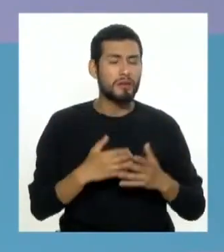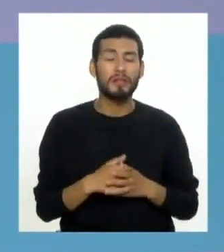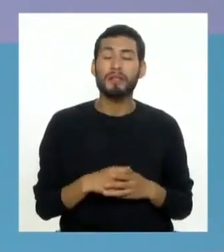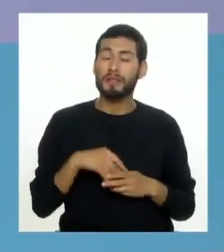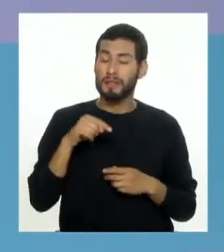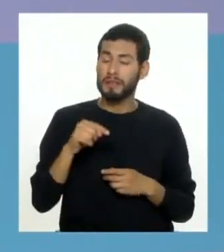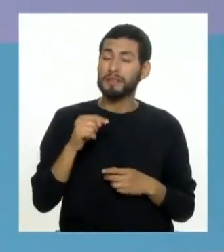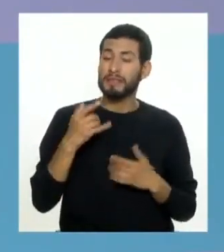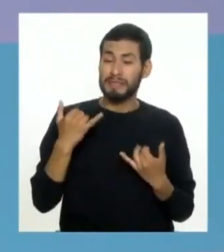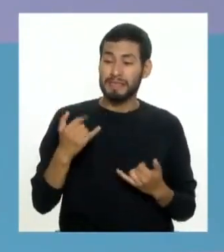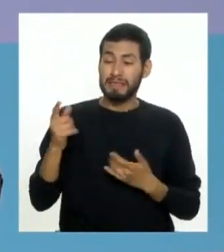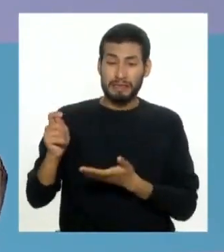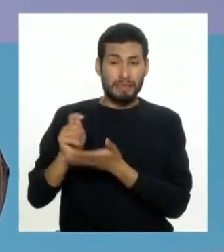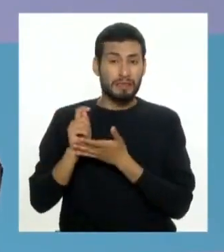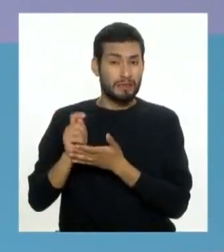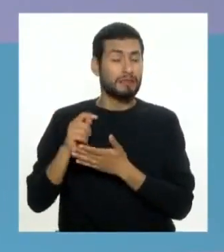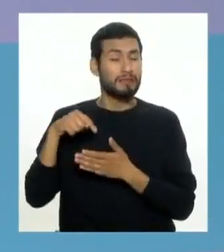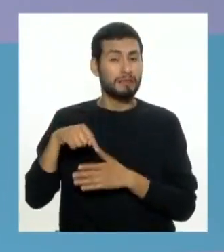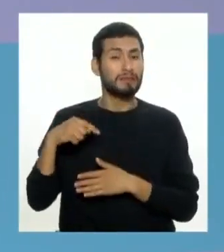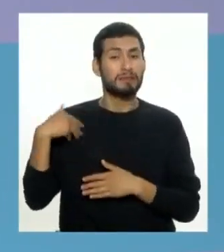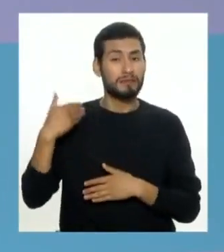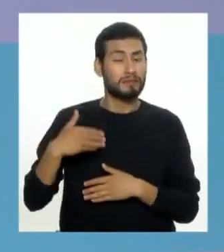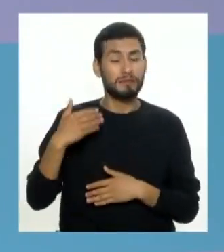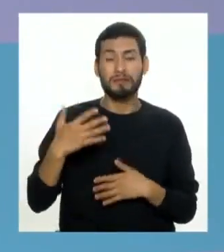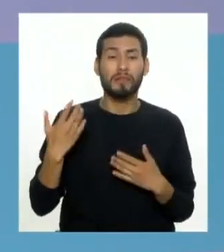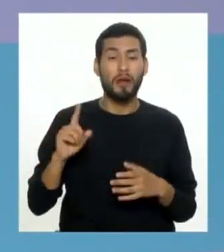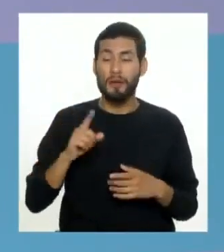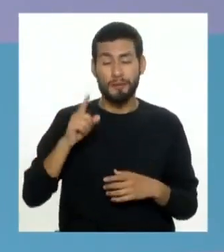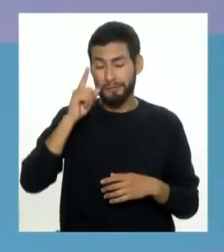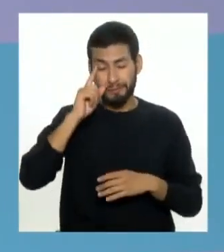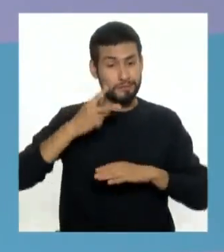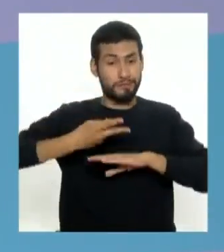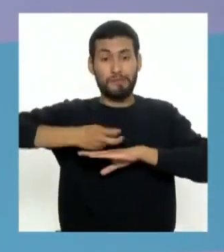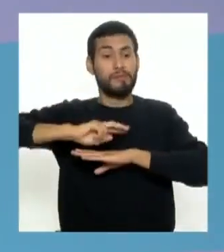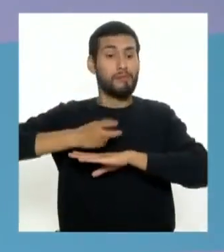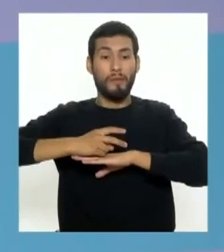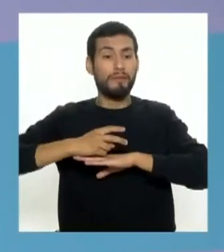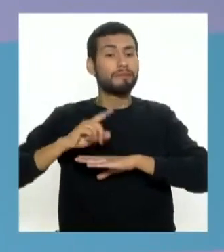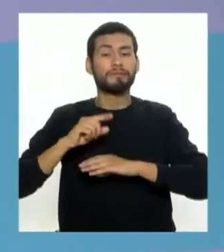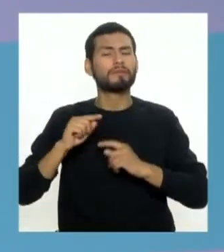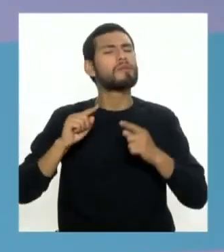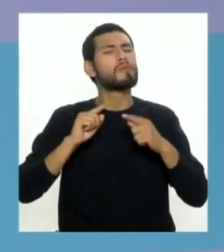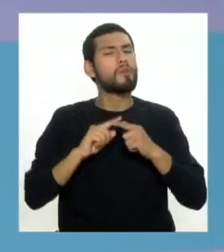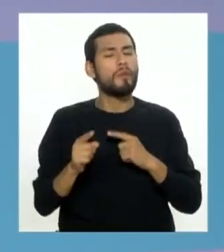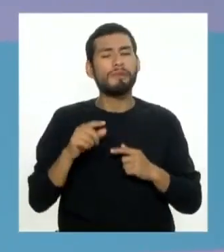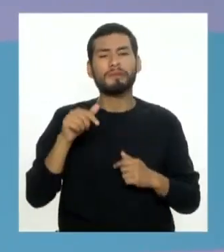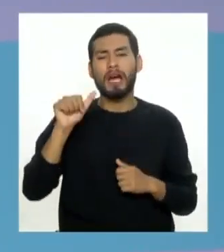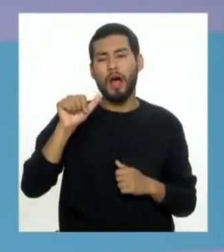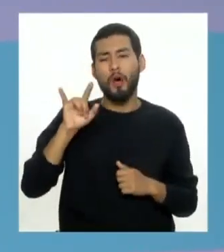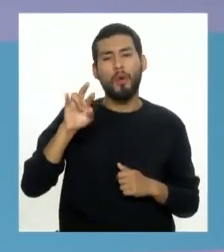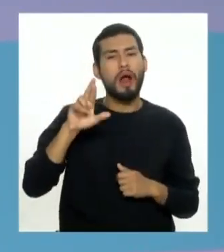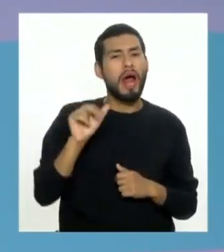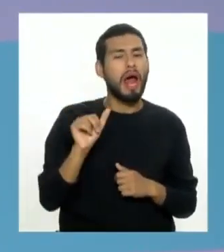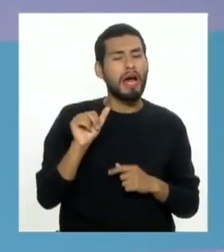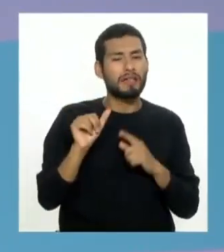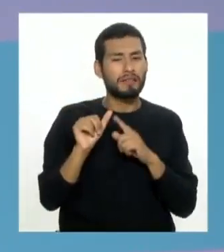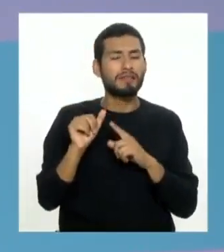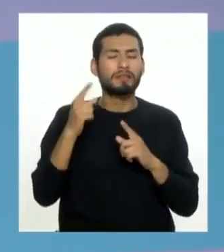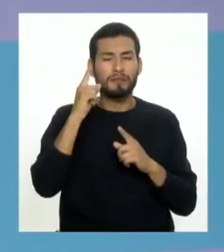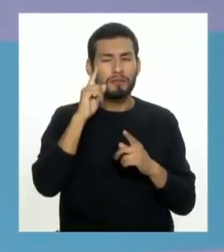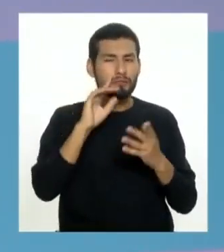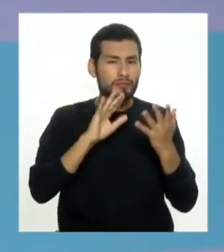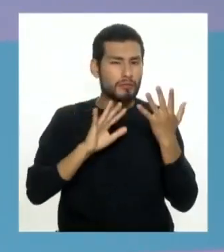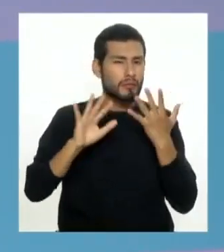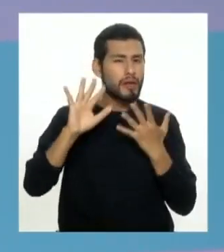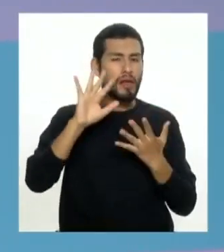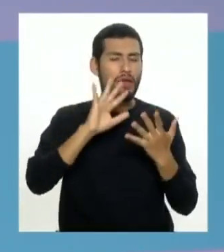que recibe, ella ya no presenta la convulsión, pero sigue presentando el aura epiléptica, ¿no?